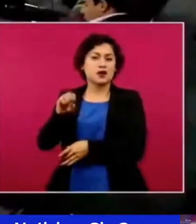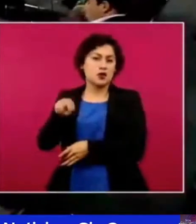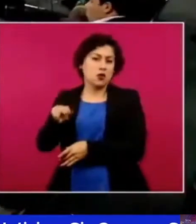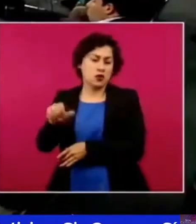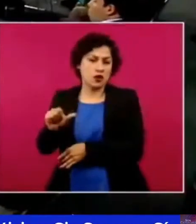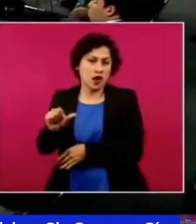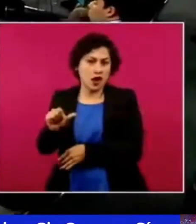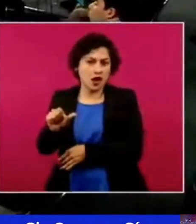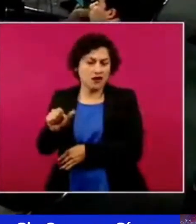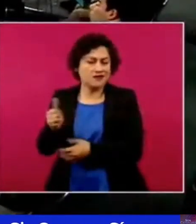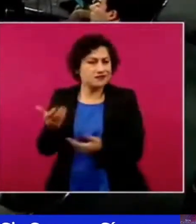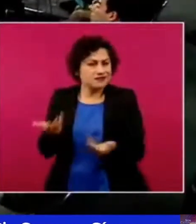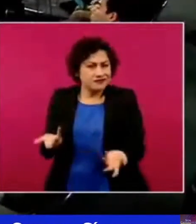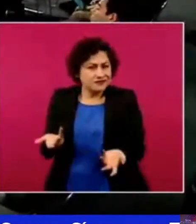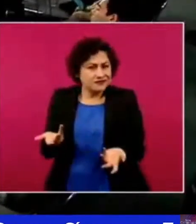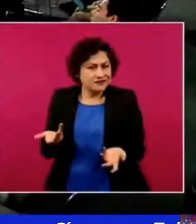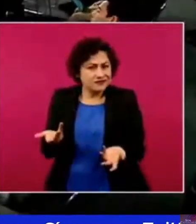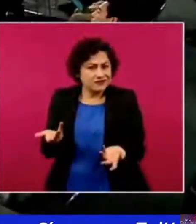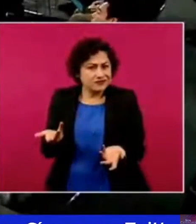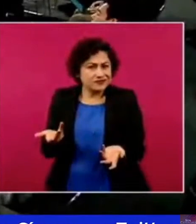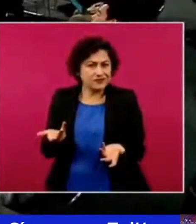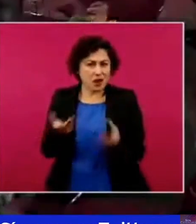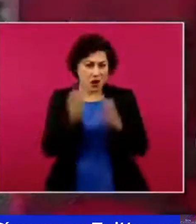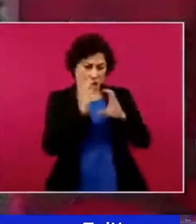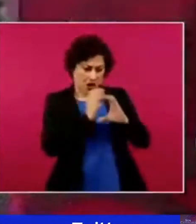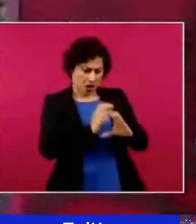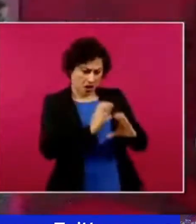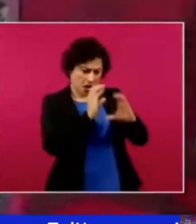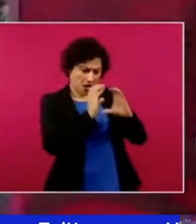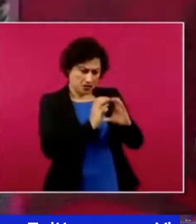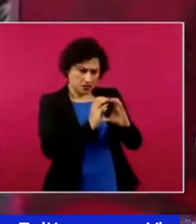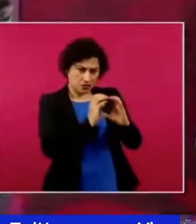porque compuso una canción